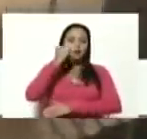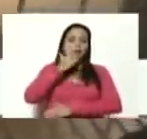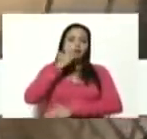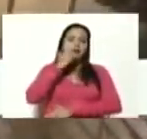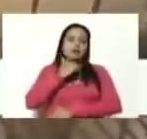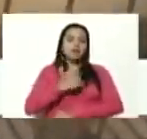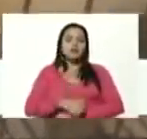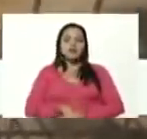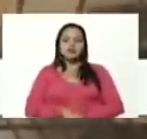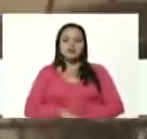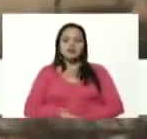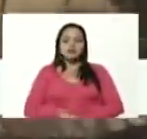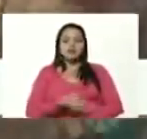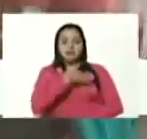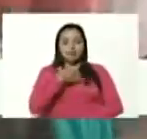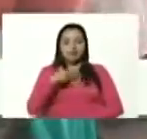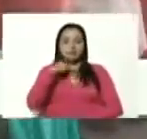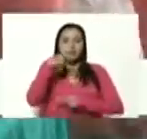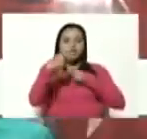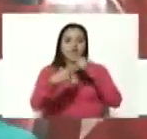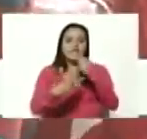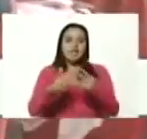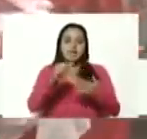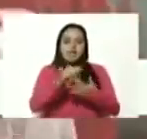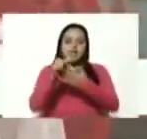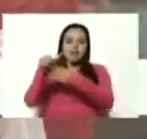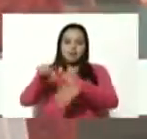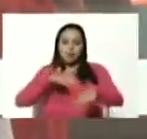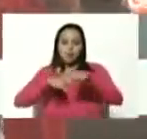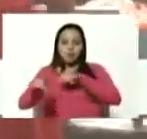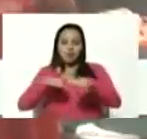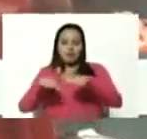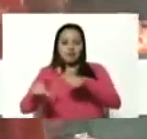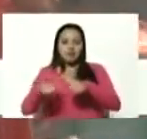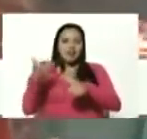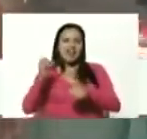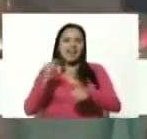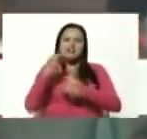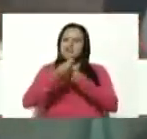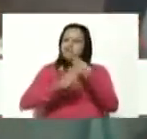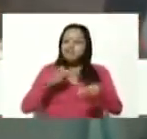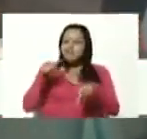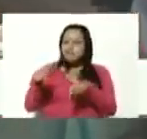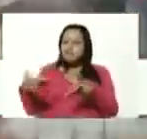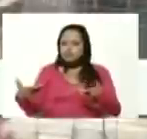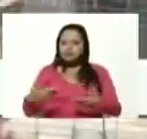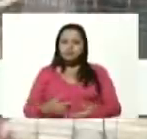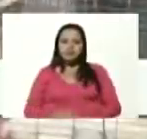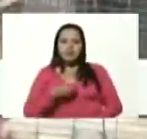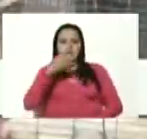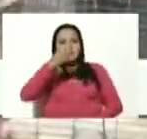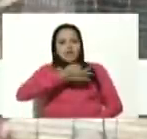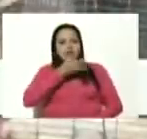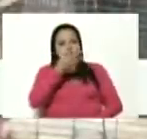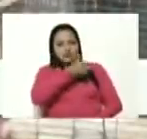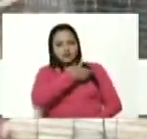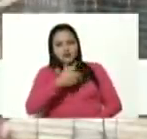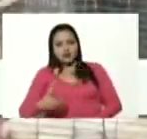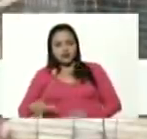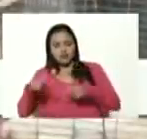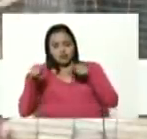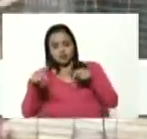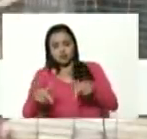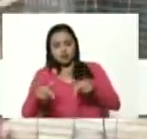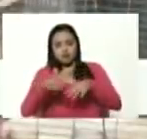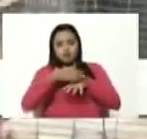Sasaima, vocera, lideresa del movimiento Eulalia Burós, quien nos cuente qué hemos hecho. Buenas tardes, presidente. Aquí en